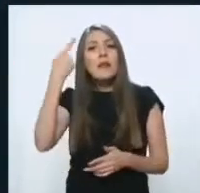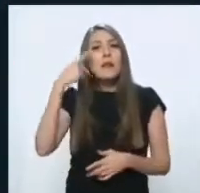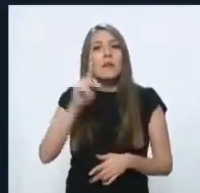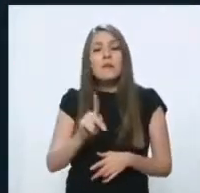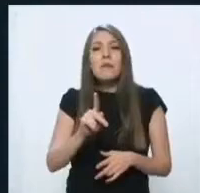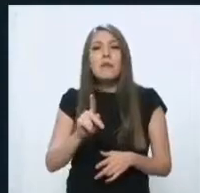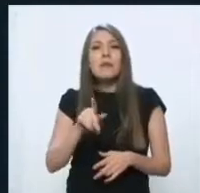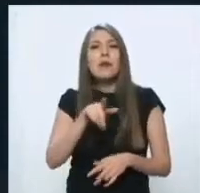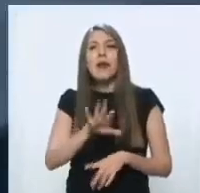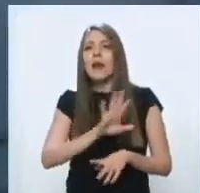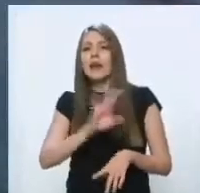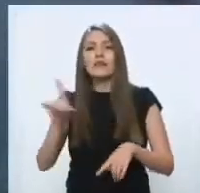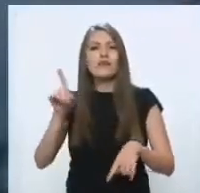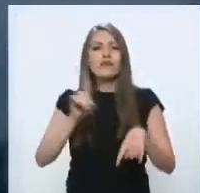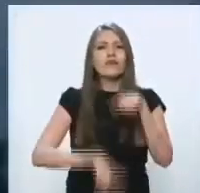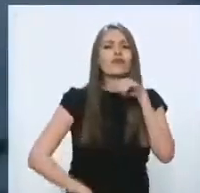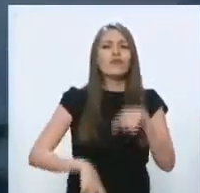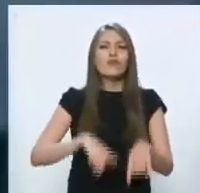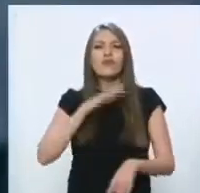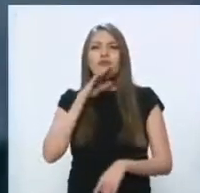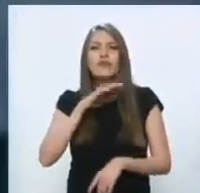desterrar la corrupción.